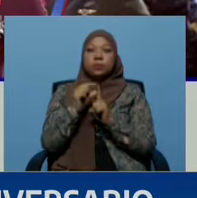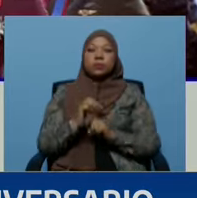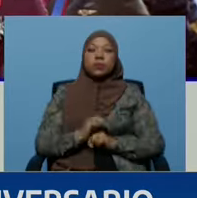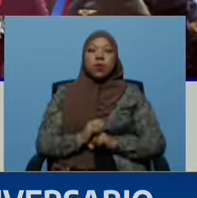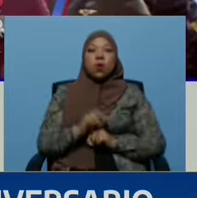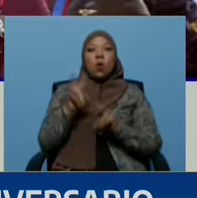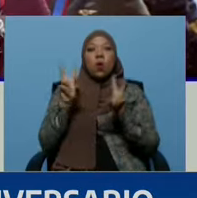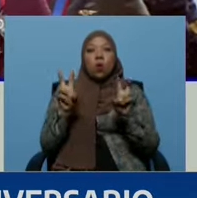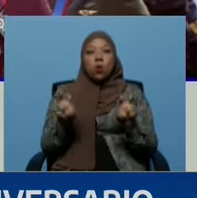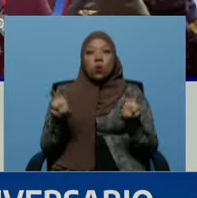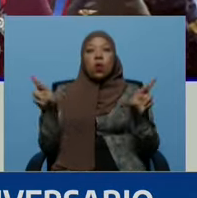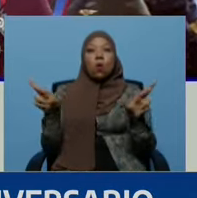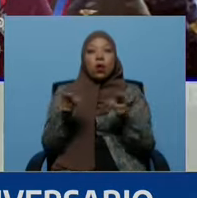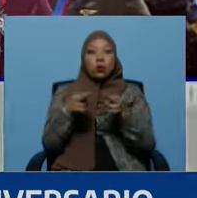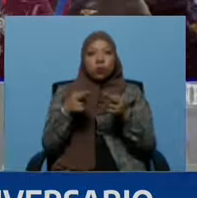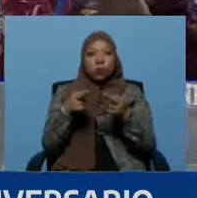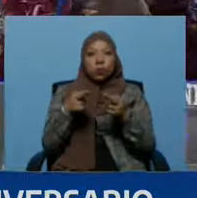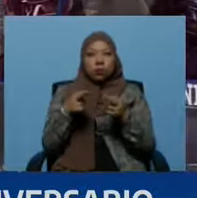hacen una síntesis